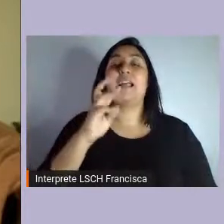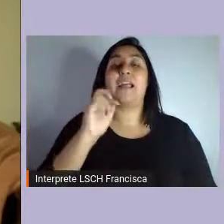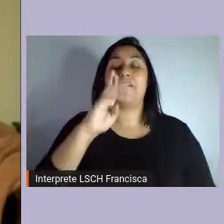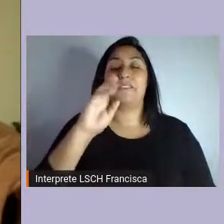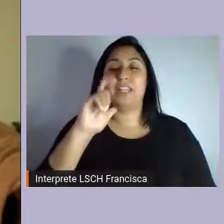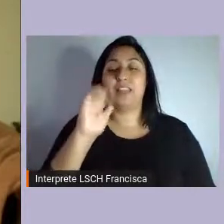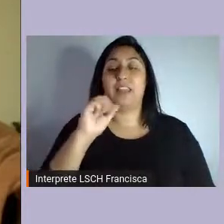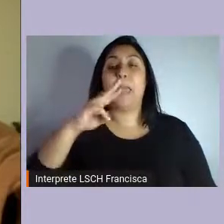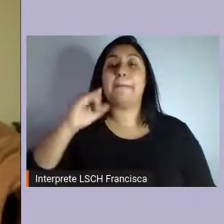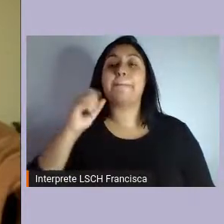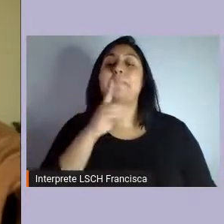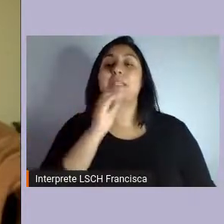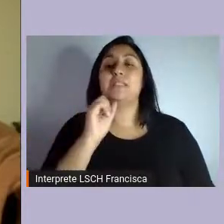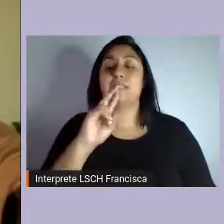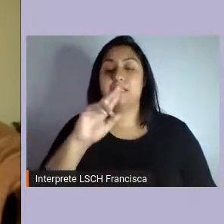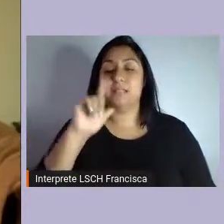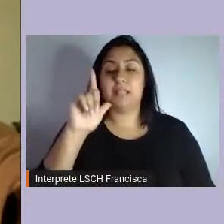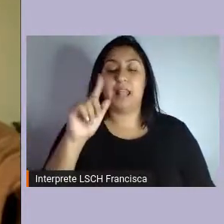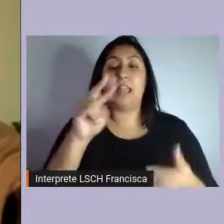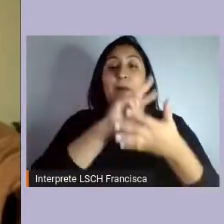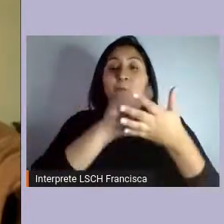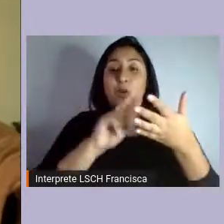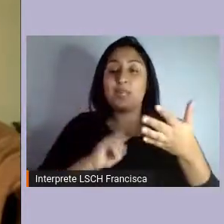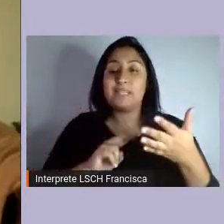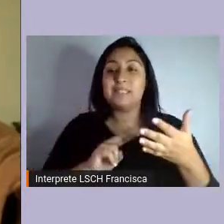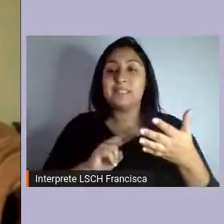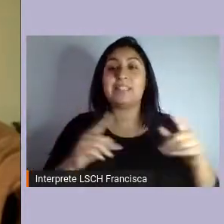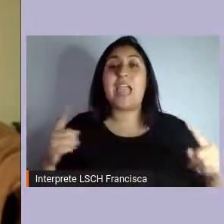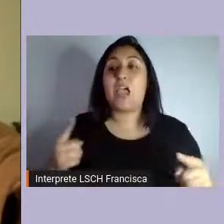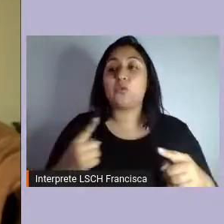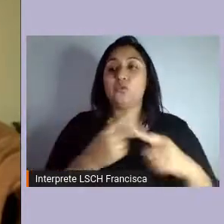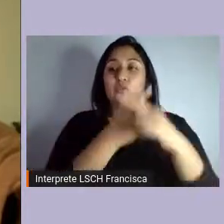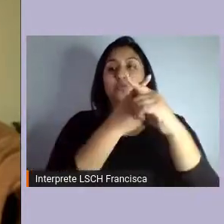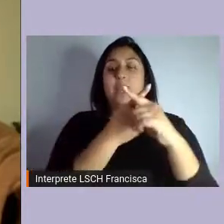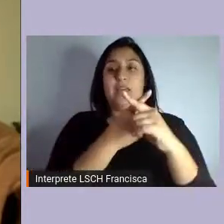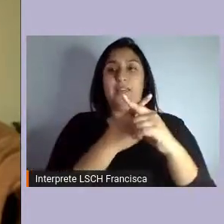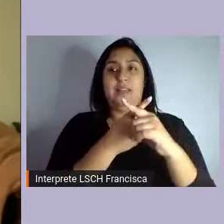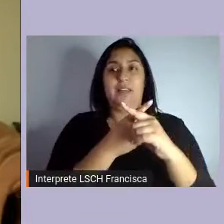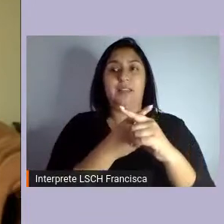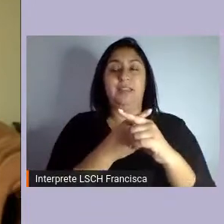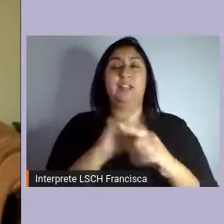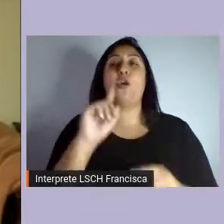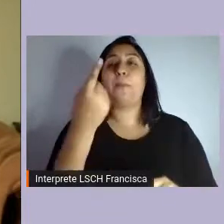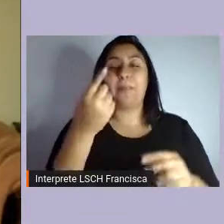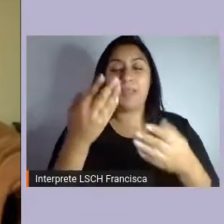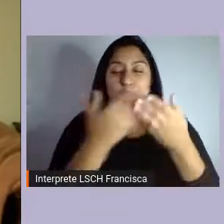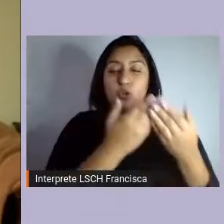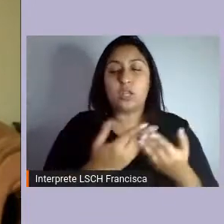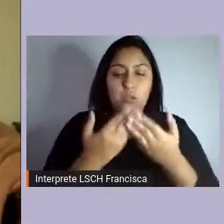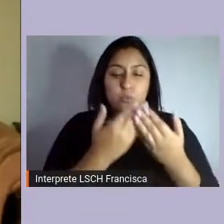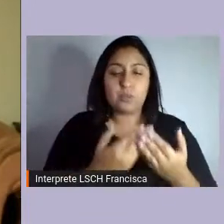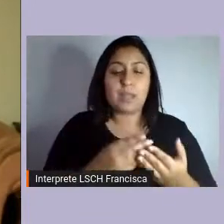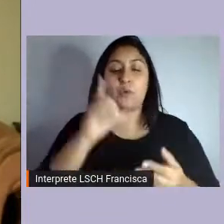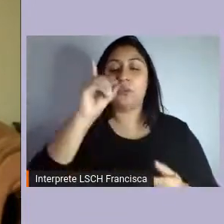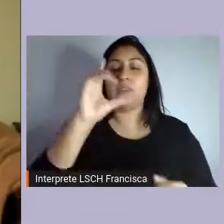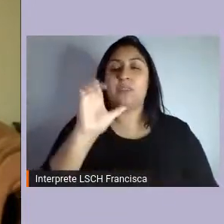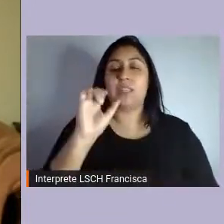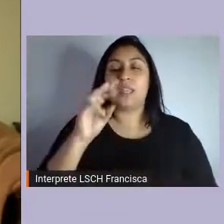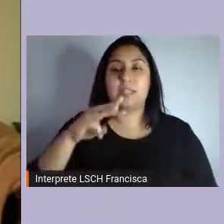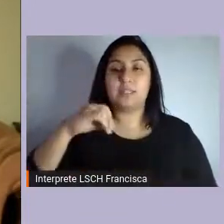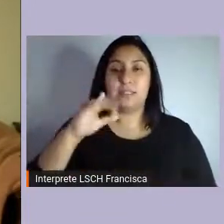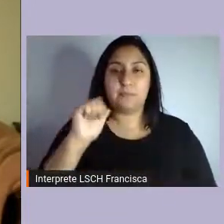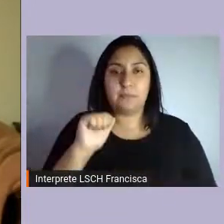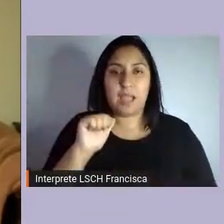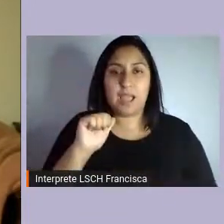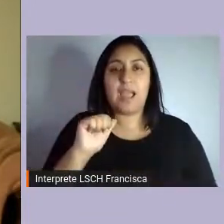las décimas. O sea, sin décimas no hay Violeta Parra. No entendemos a Violeta Parra, no la explicamos. Y es muy interesante porque